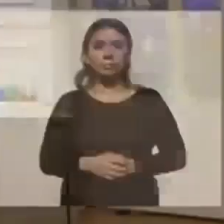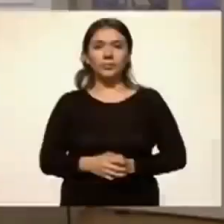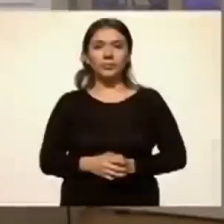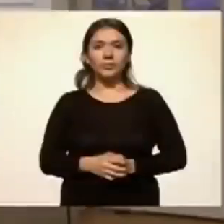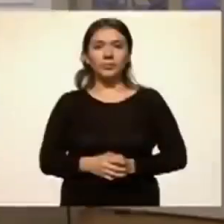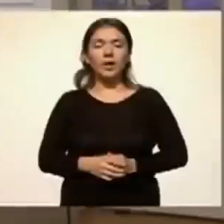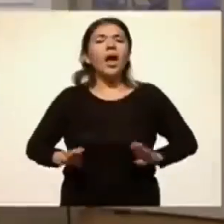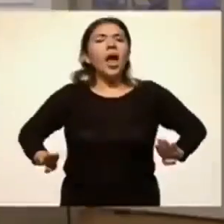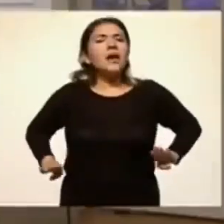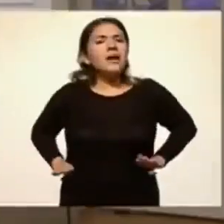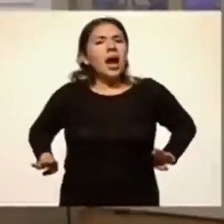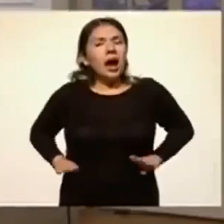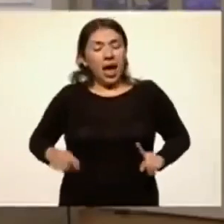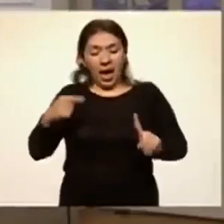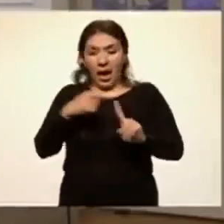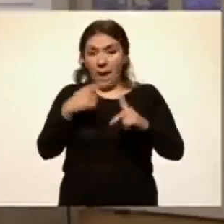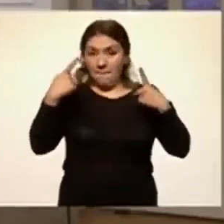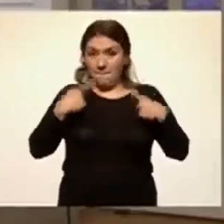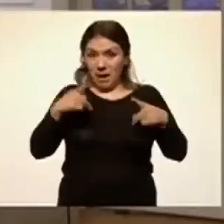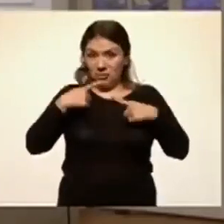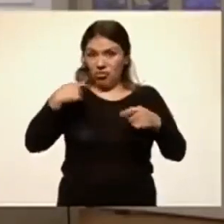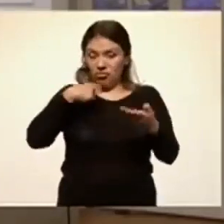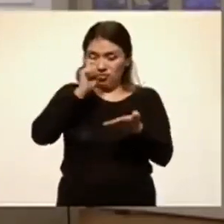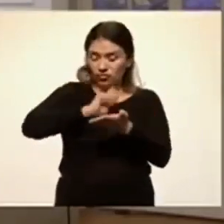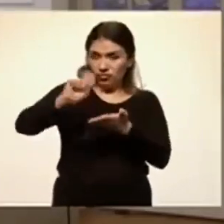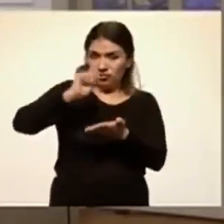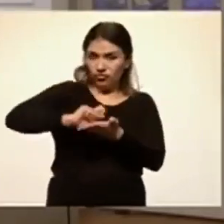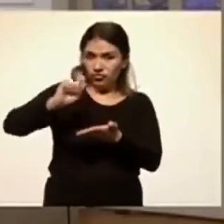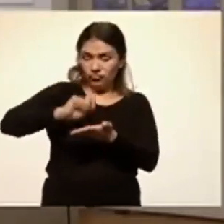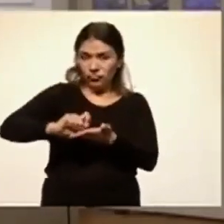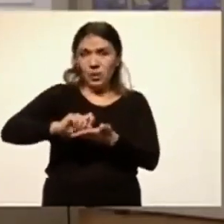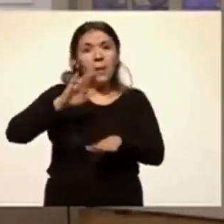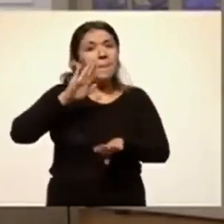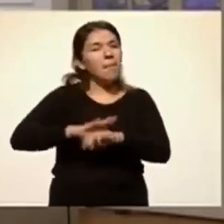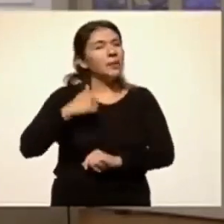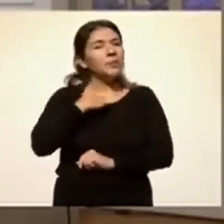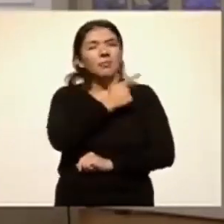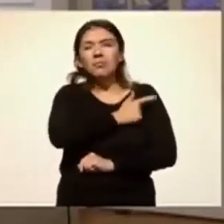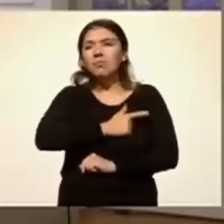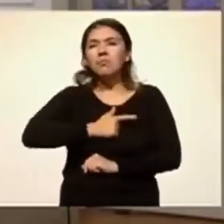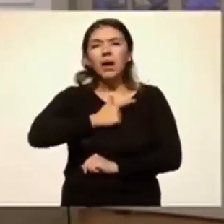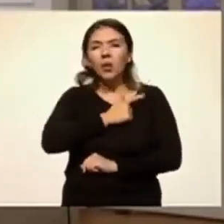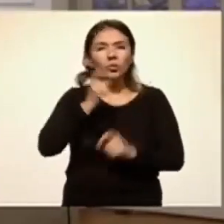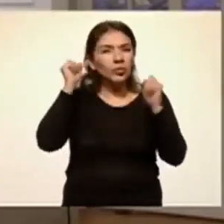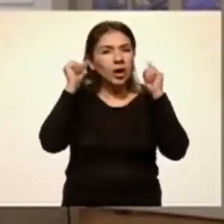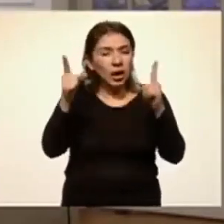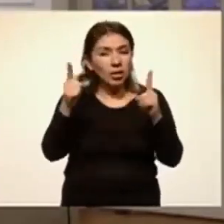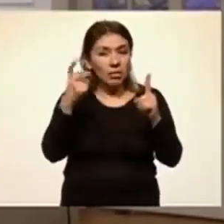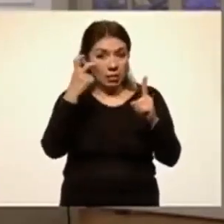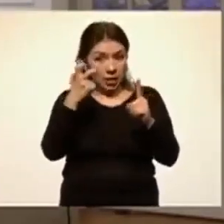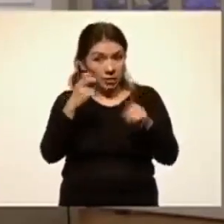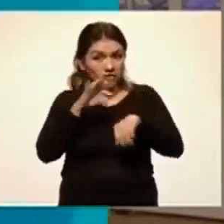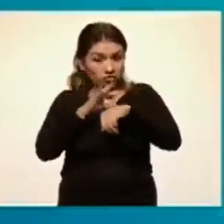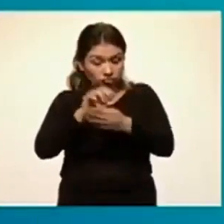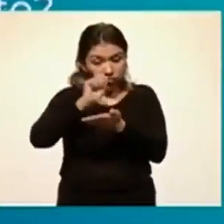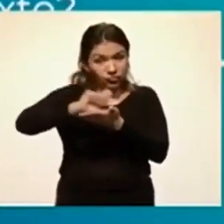¿Qué características del personaje que describí son las que más admiro? ¿Esto es evidente en mi